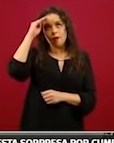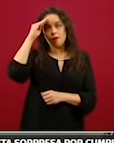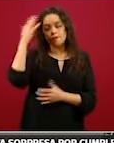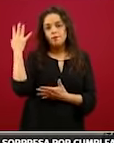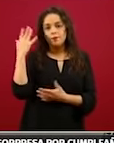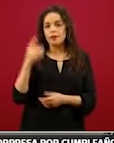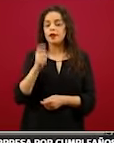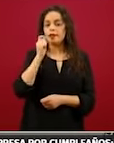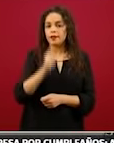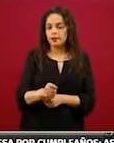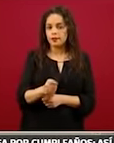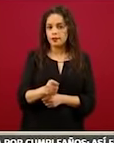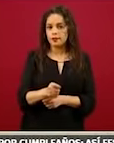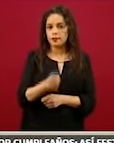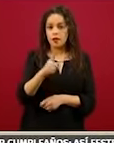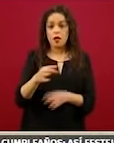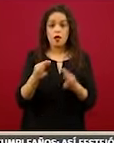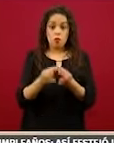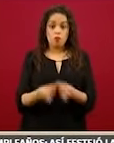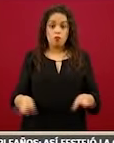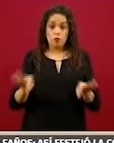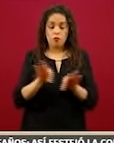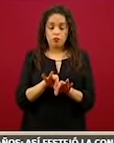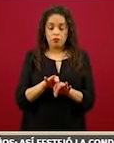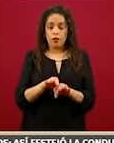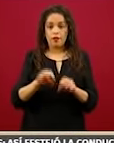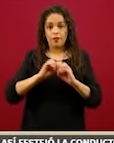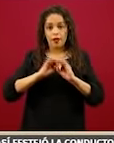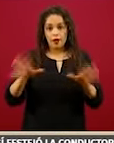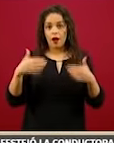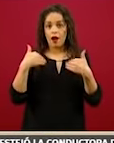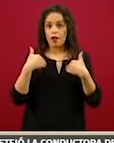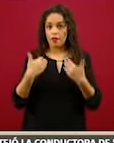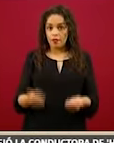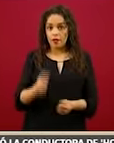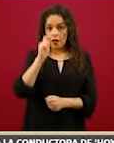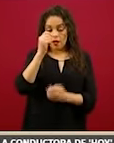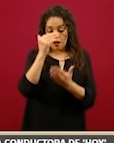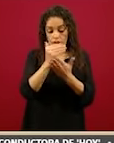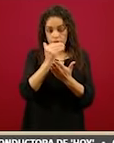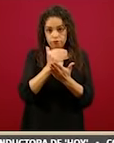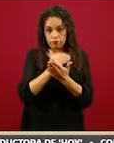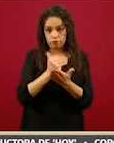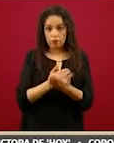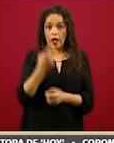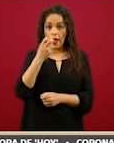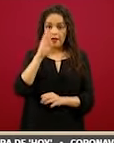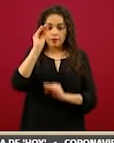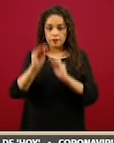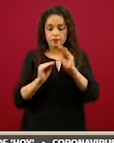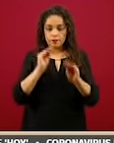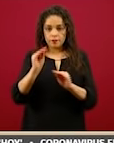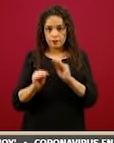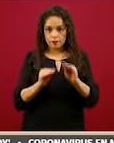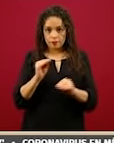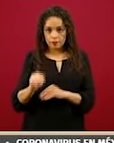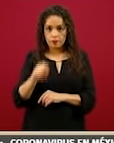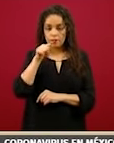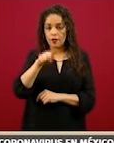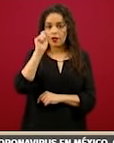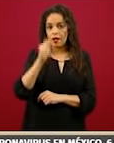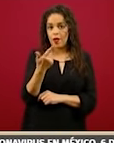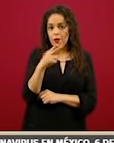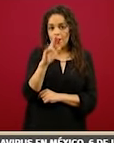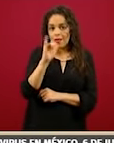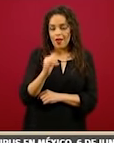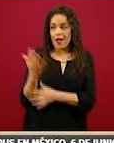una parte que es fundamental subrayar de los lineamientos y de esta actualización de la guía de la Organización Mundial